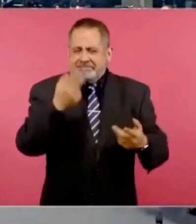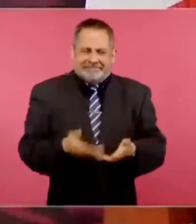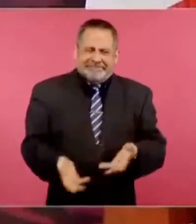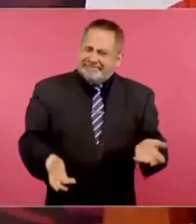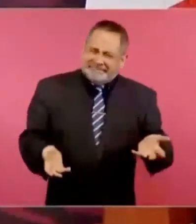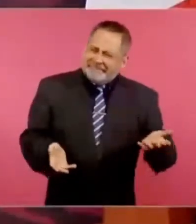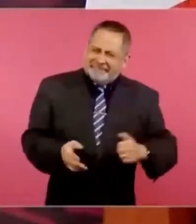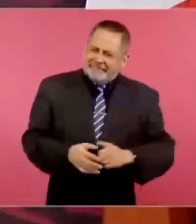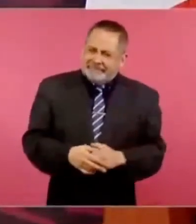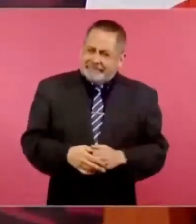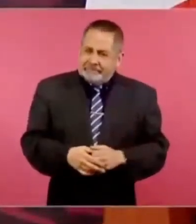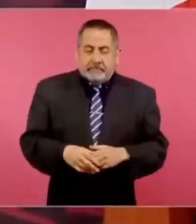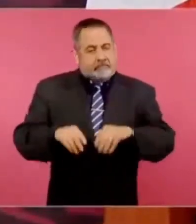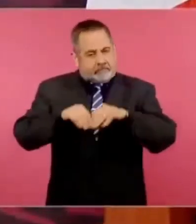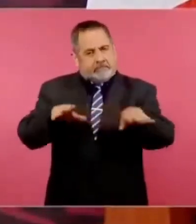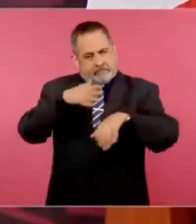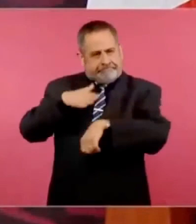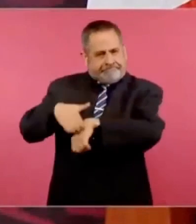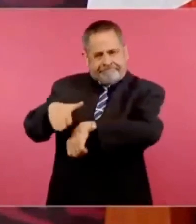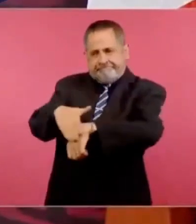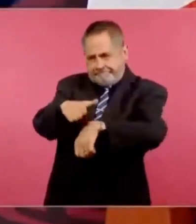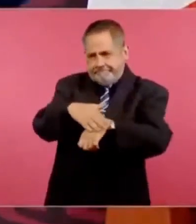vean, eso también para